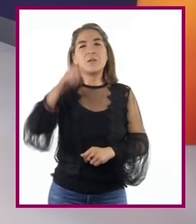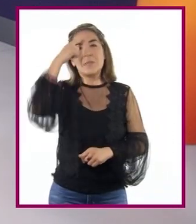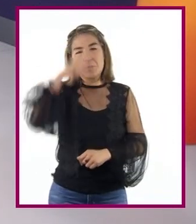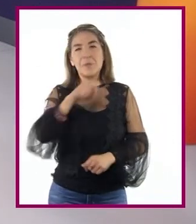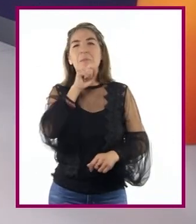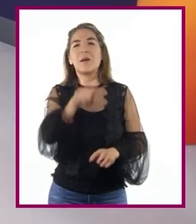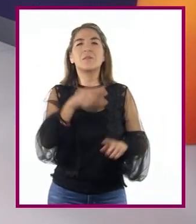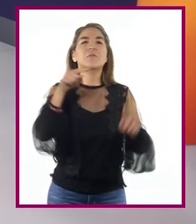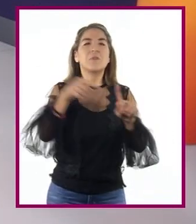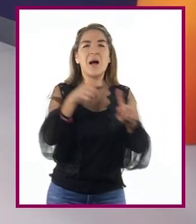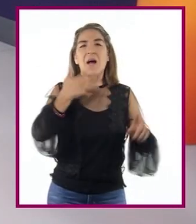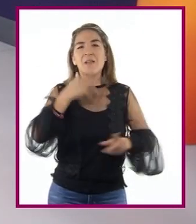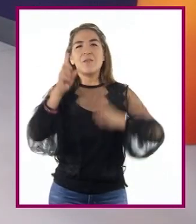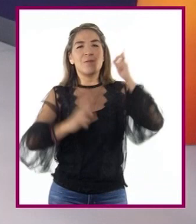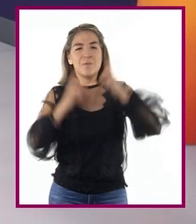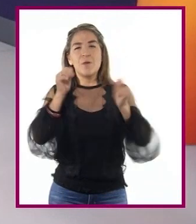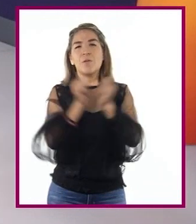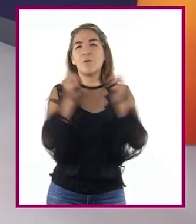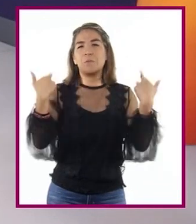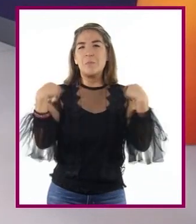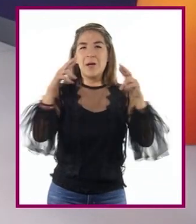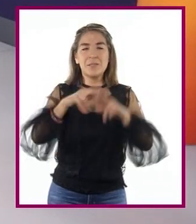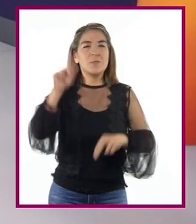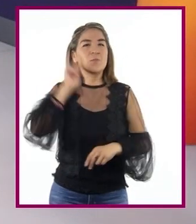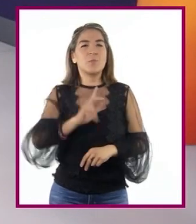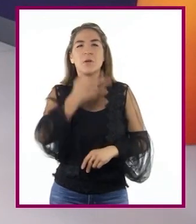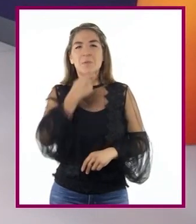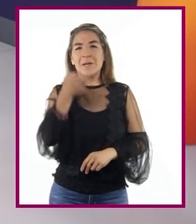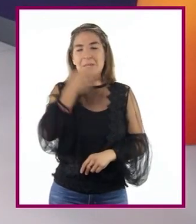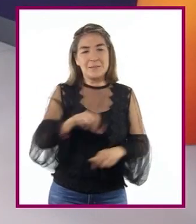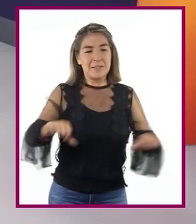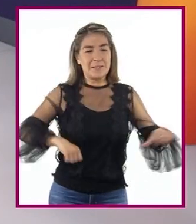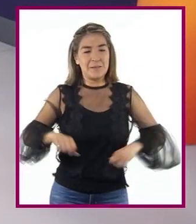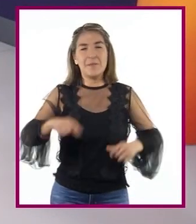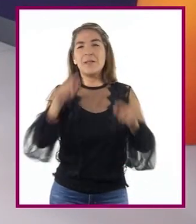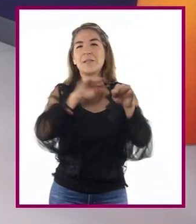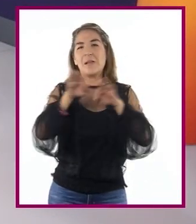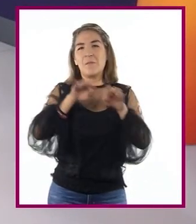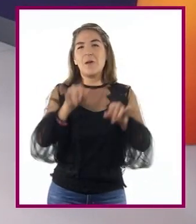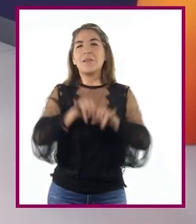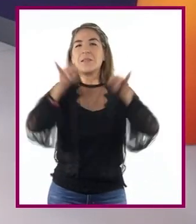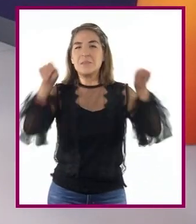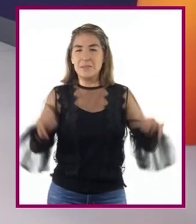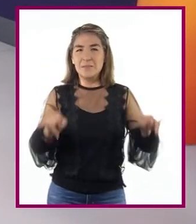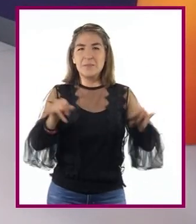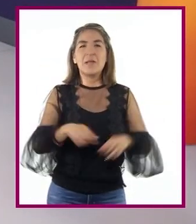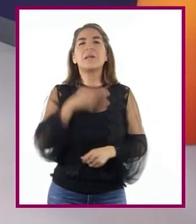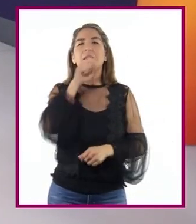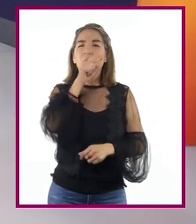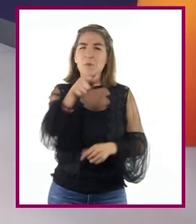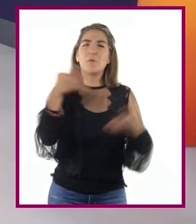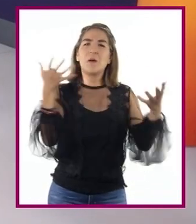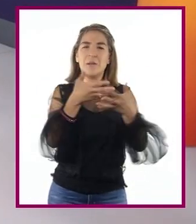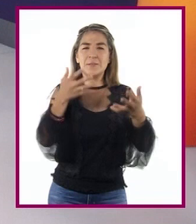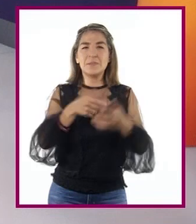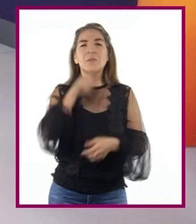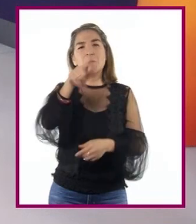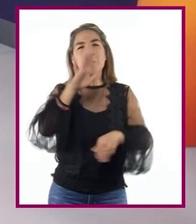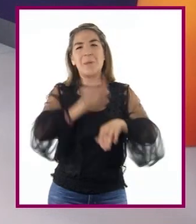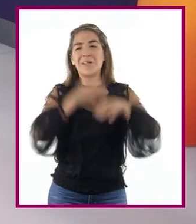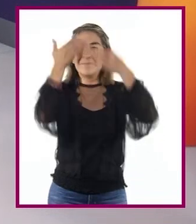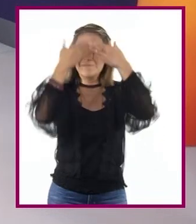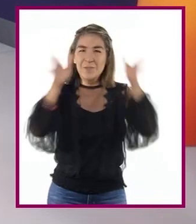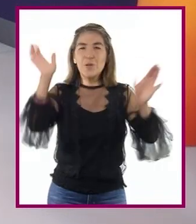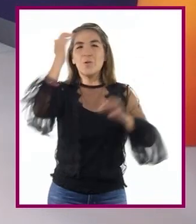sus dudas con sus profesoras y profesores en su trabajo a distancia. Les invitamos también a que amplíen